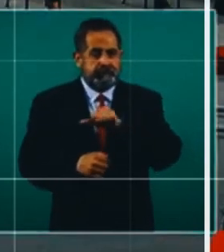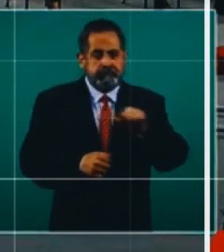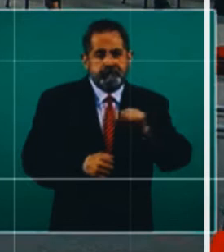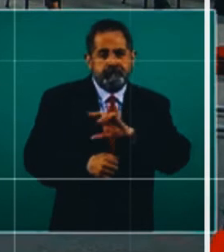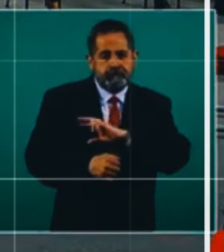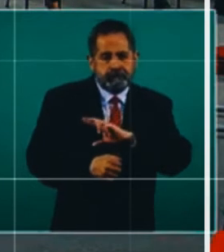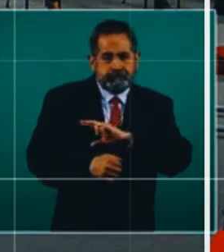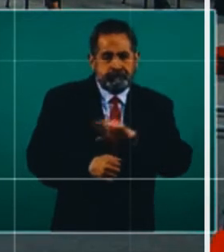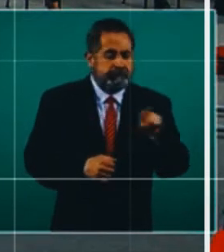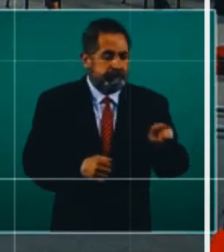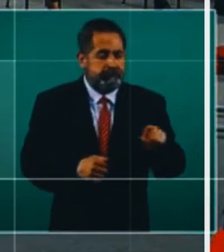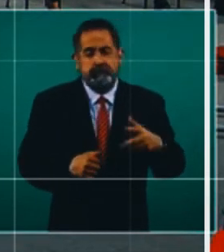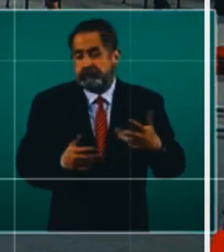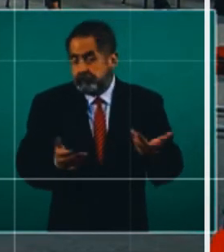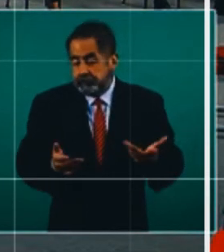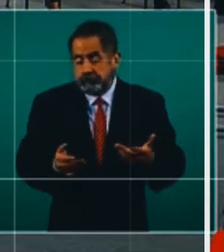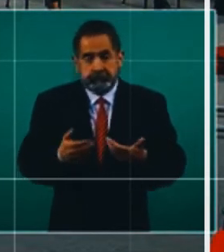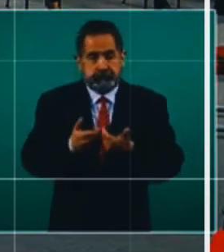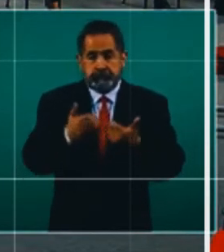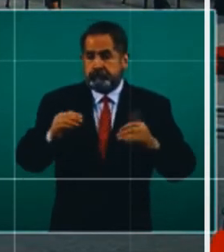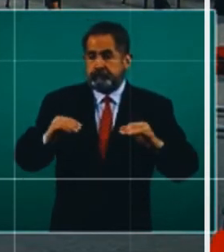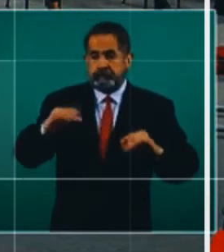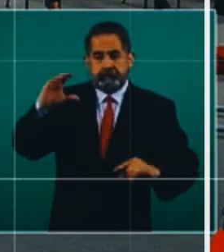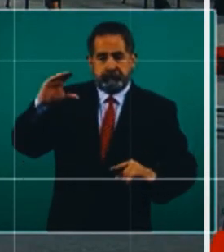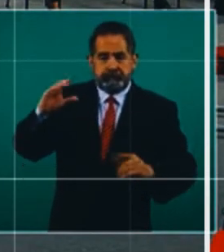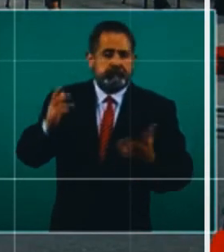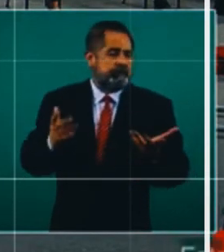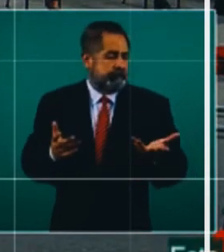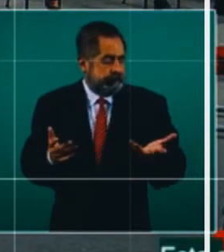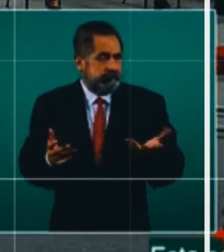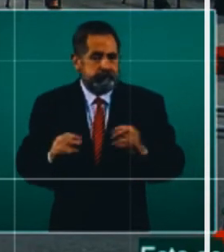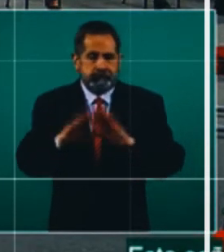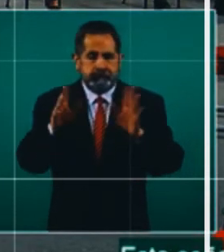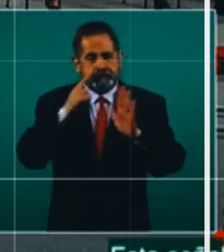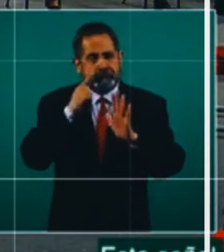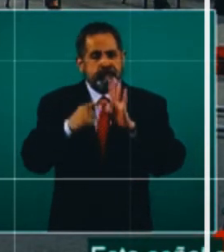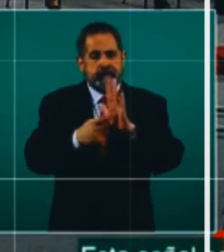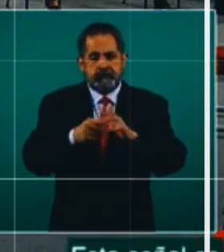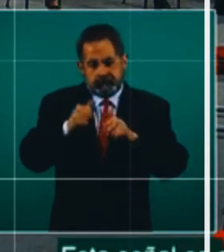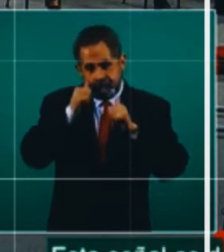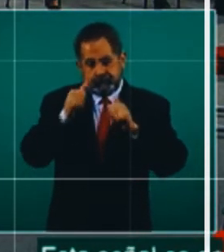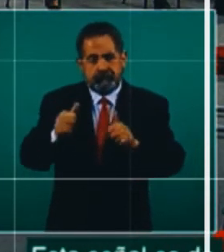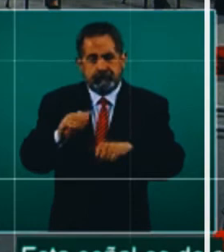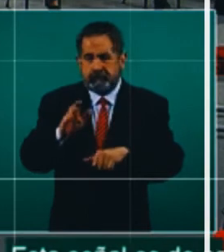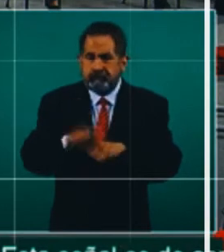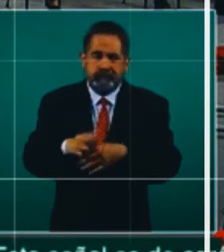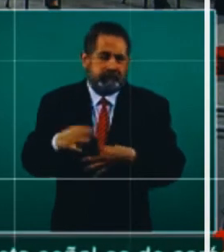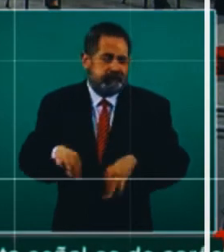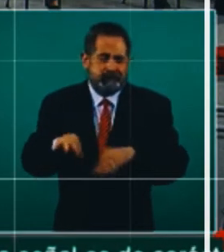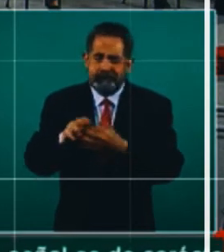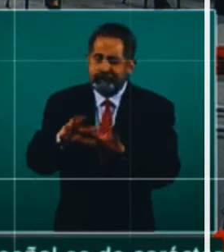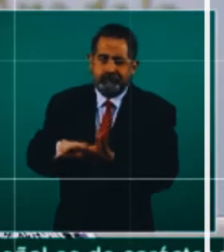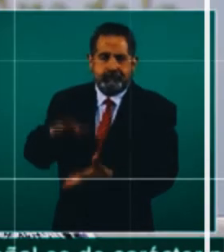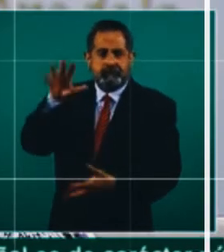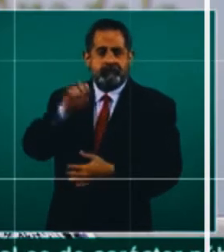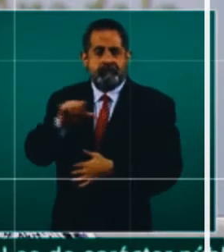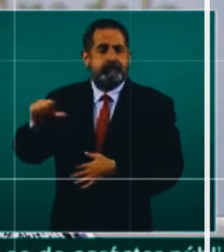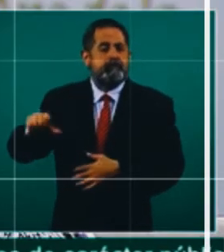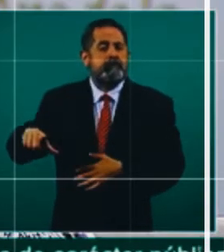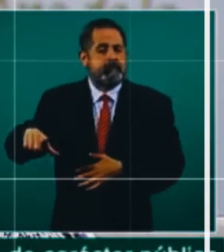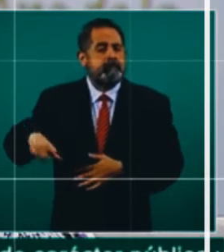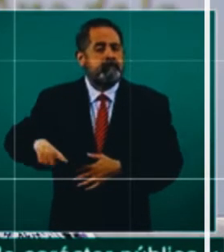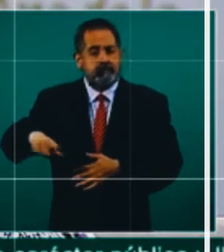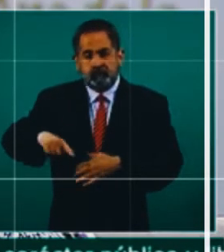privado. Entonces, claramente, la representación de la atención es muy mayoritaria en el sector